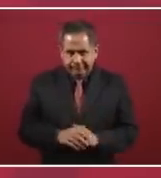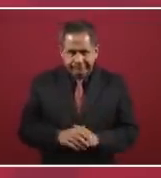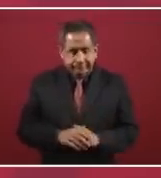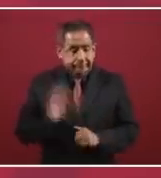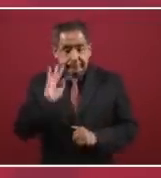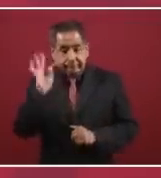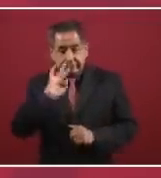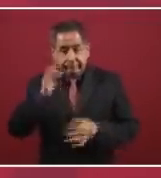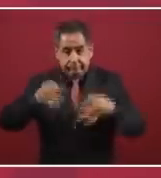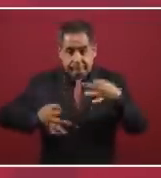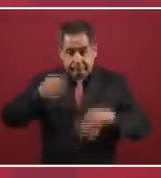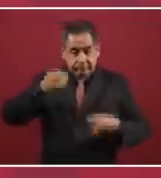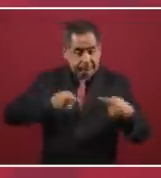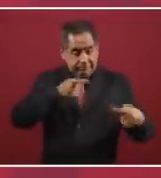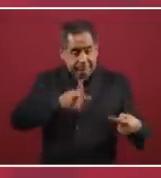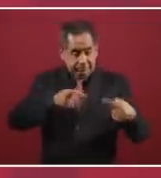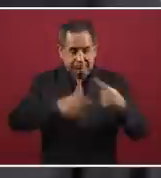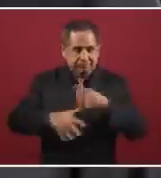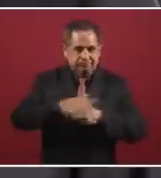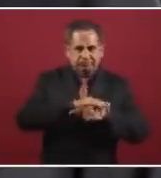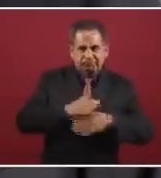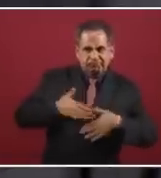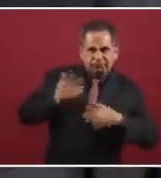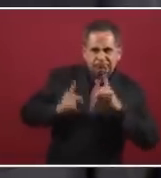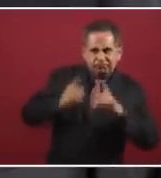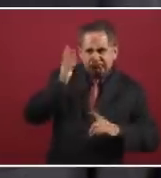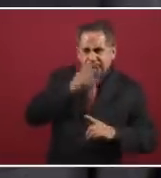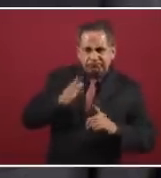atmósfera de desconfianza